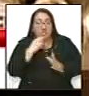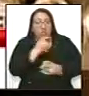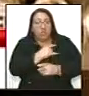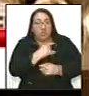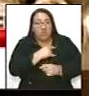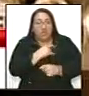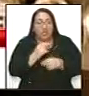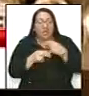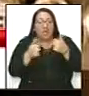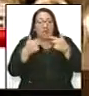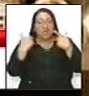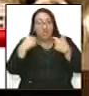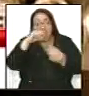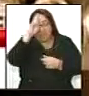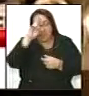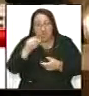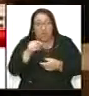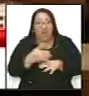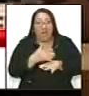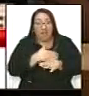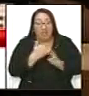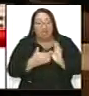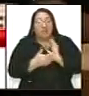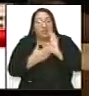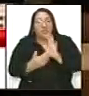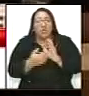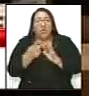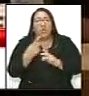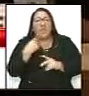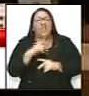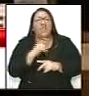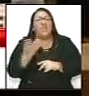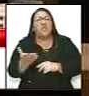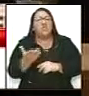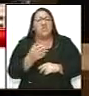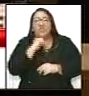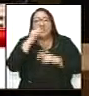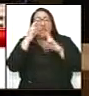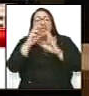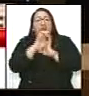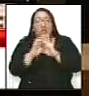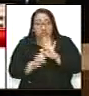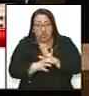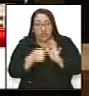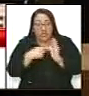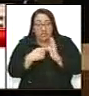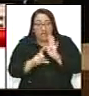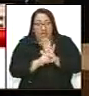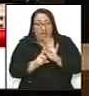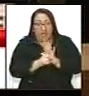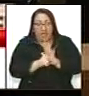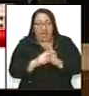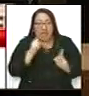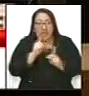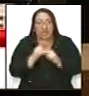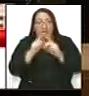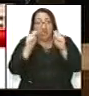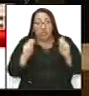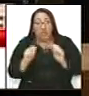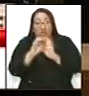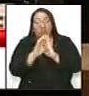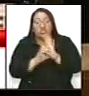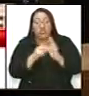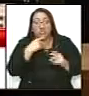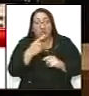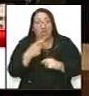Nacional de la Amazonía Peruana presentó una demanda de inconstitucionalidad de la ley ante el Tribunal